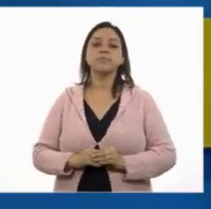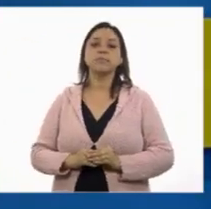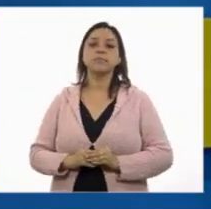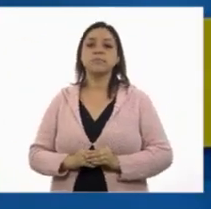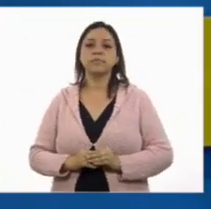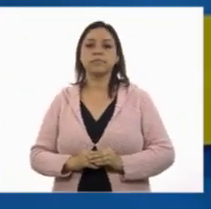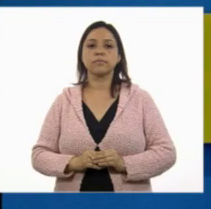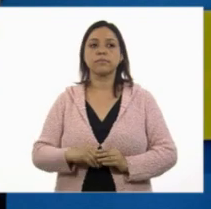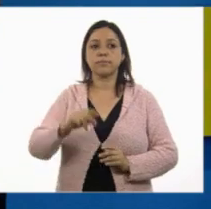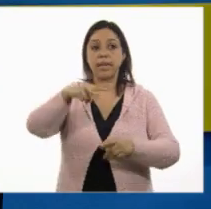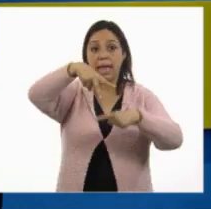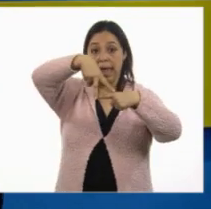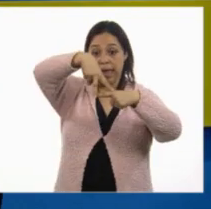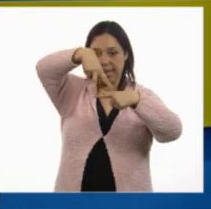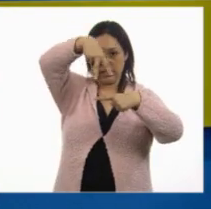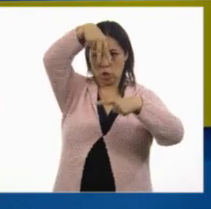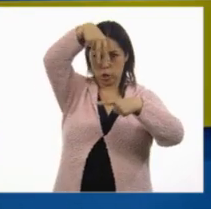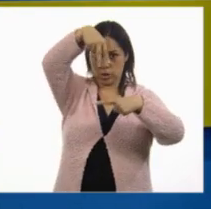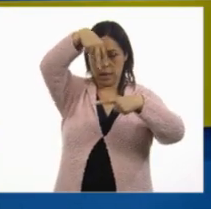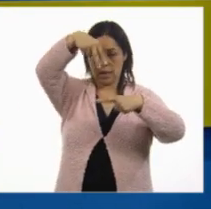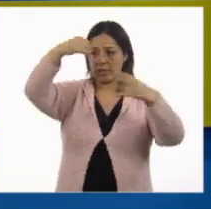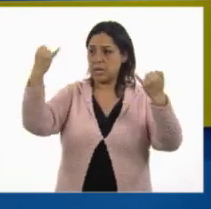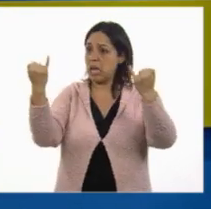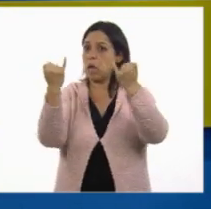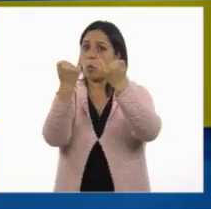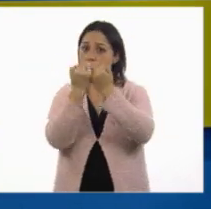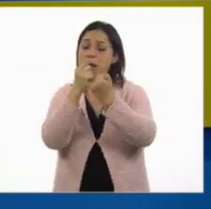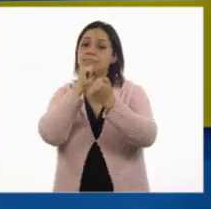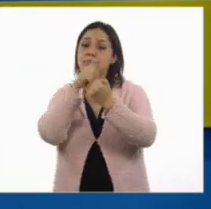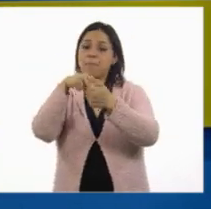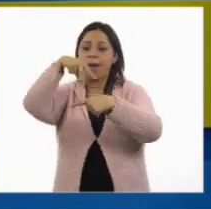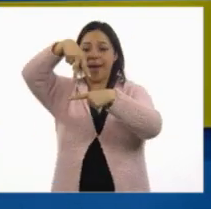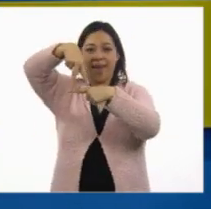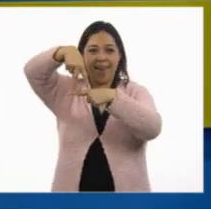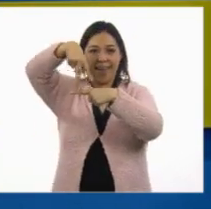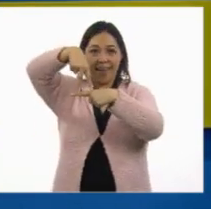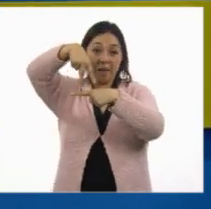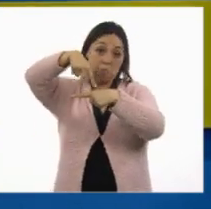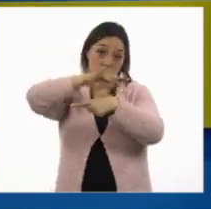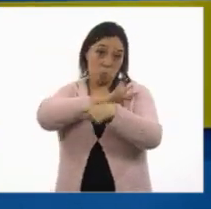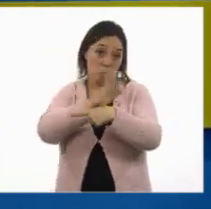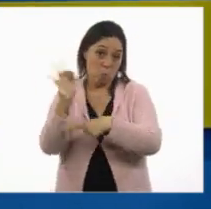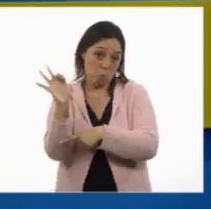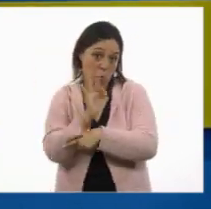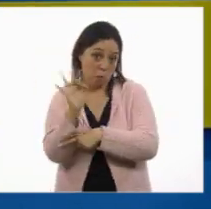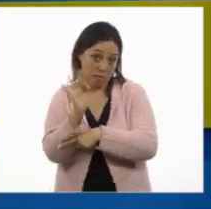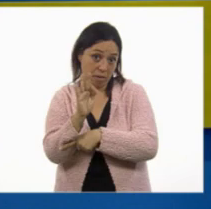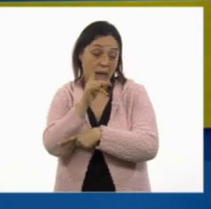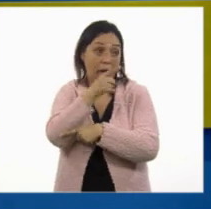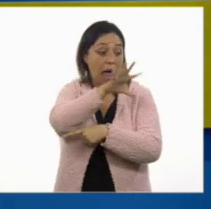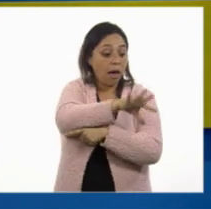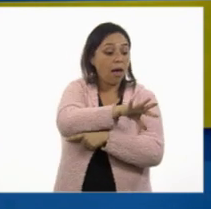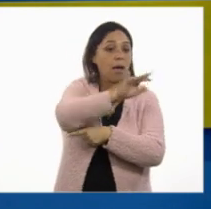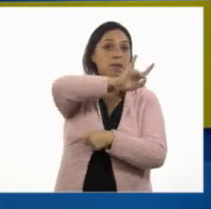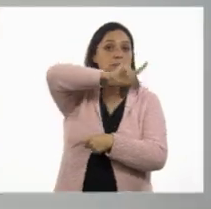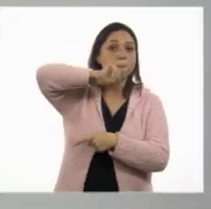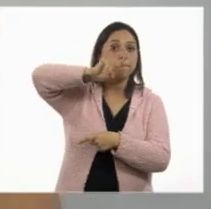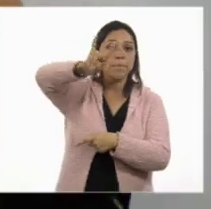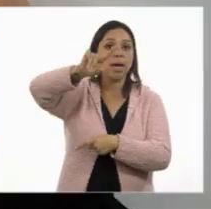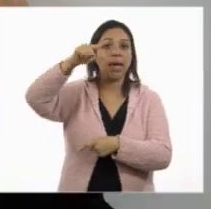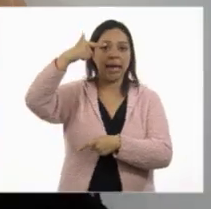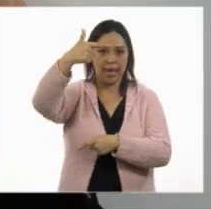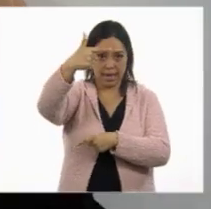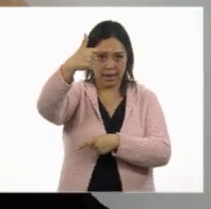Triángulos isósceles, que también es un triángulo equilátero. Y voy a poner esta A aquí, que es este triángulo, y la G.